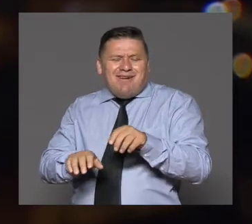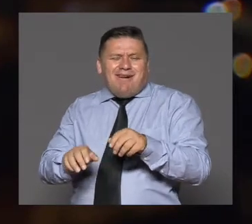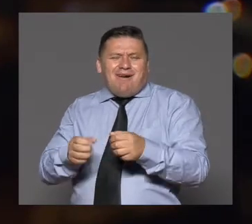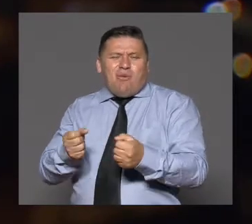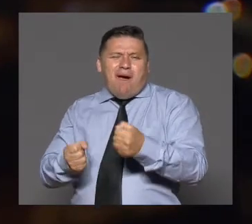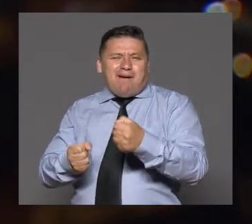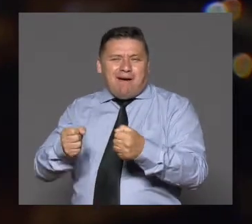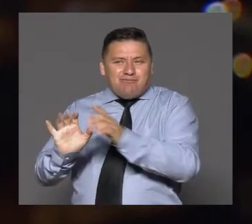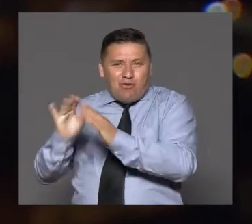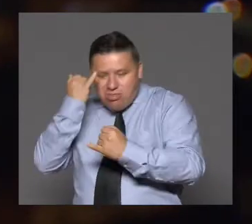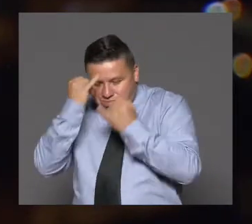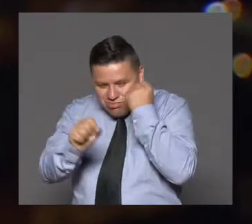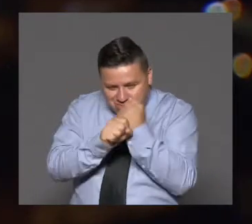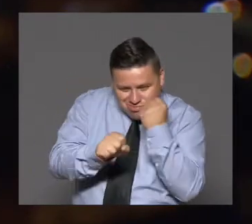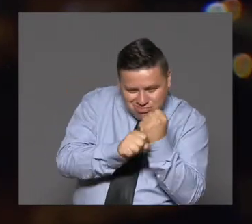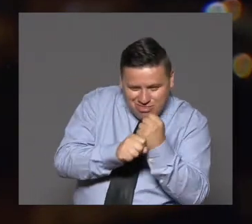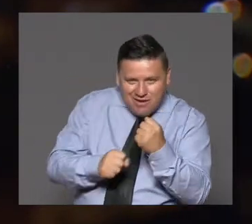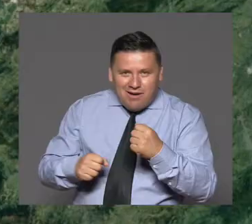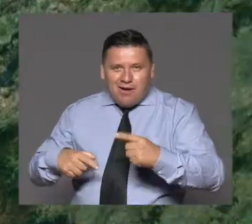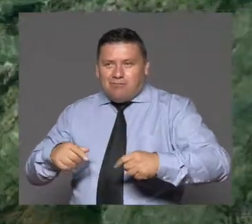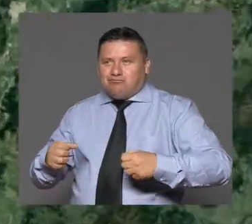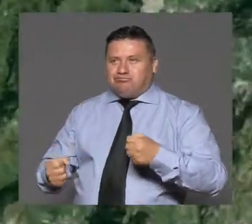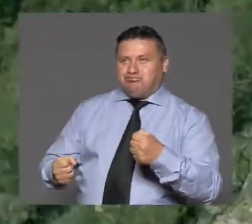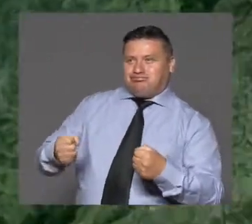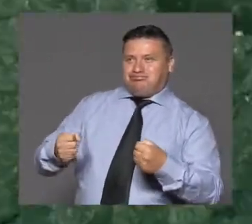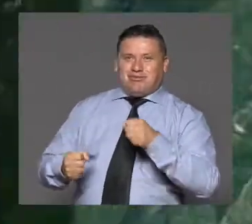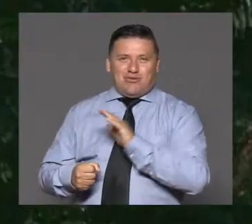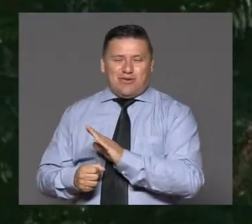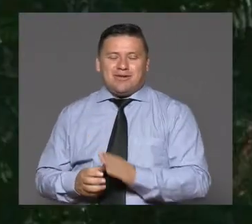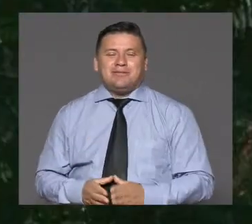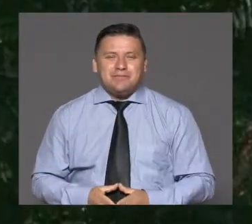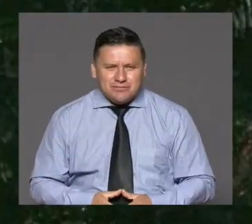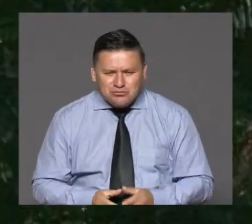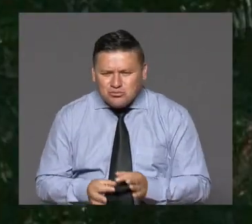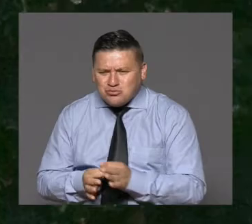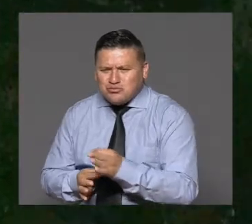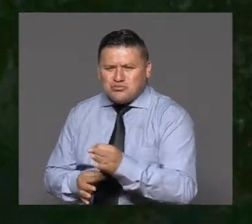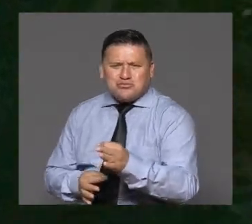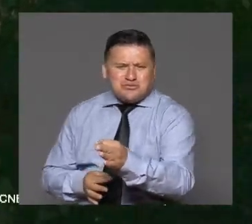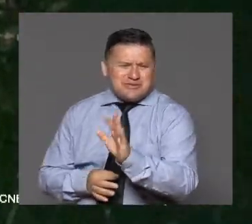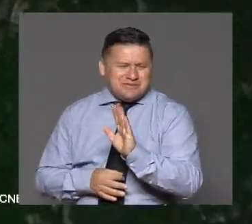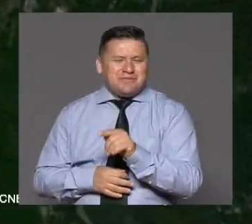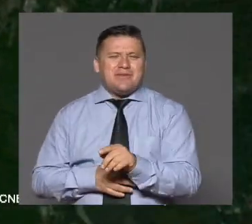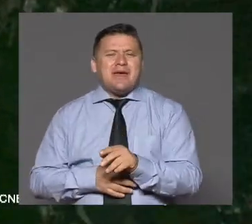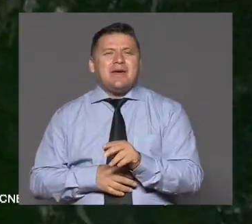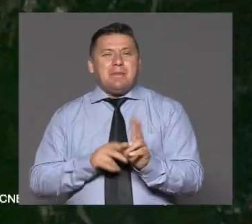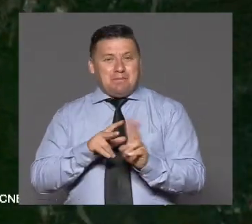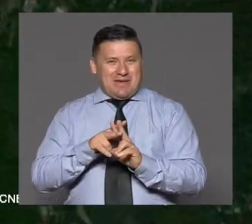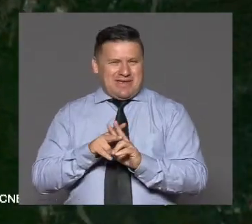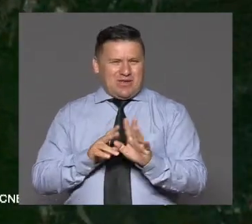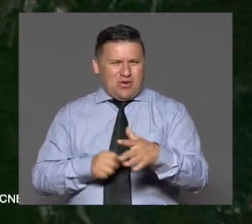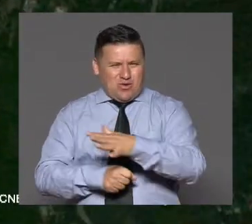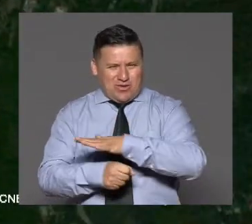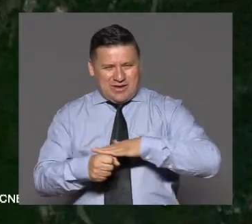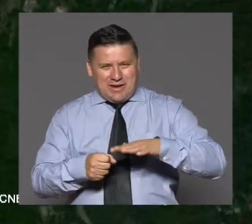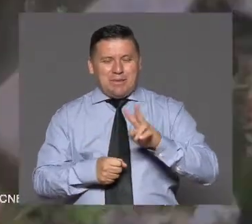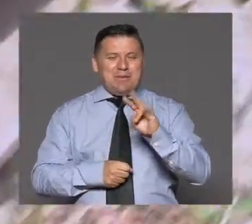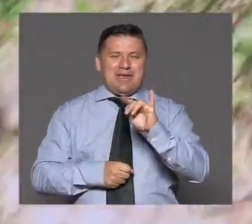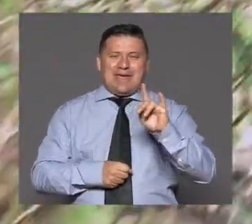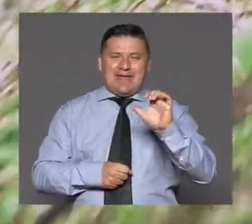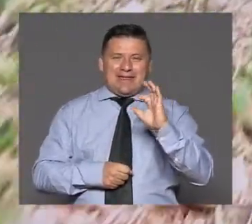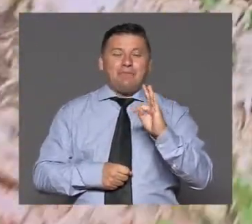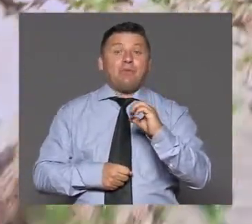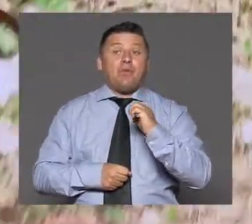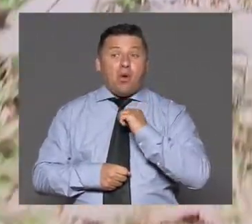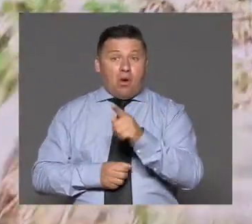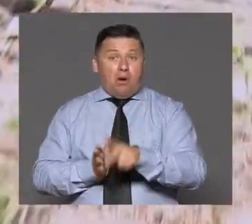la recursividad e ingenio de los colombianos. En la vereda del Bagazal, municipio de Villeta, Cundinamarca, en la vía férrea,